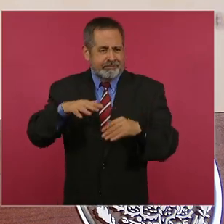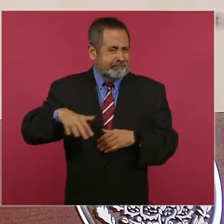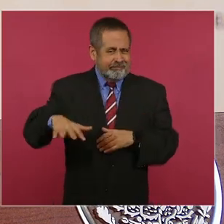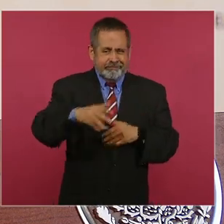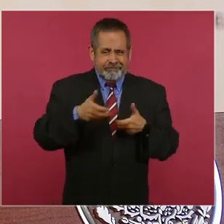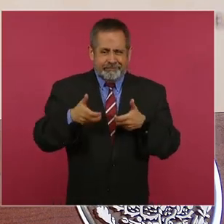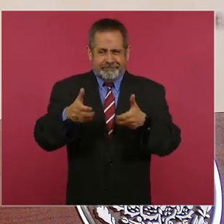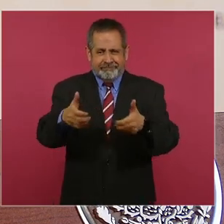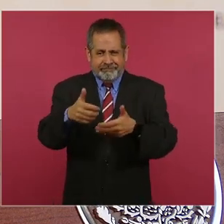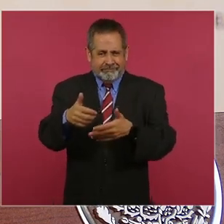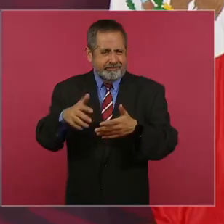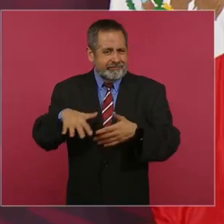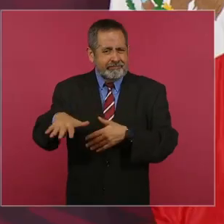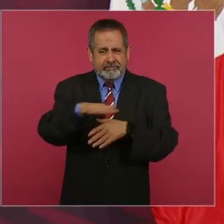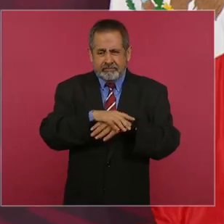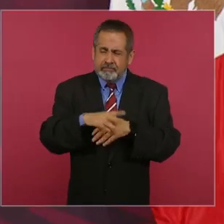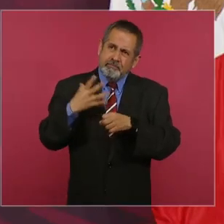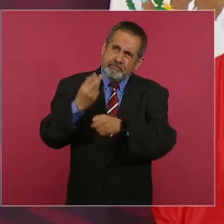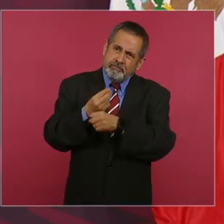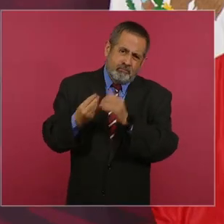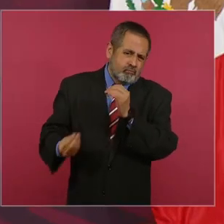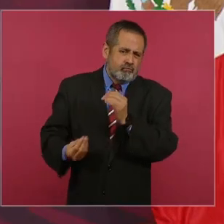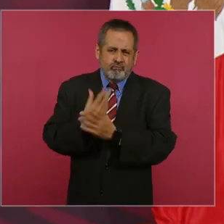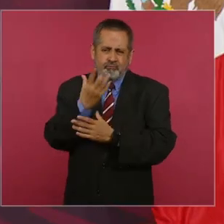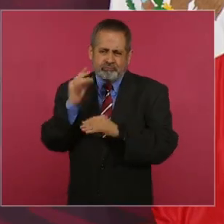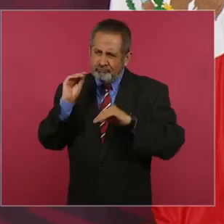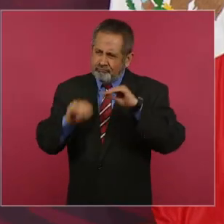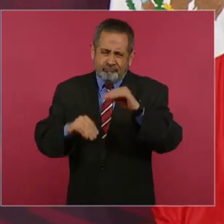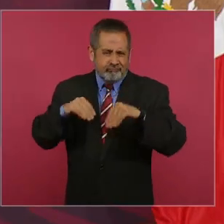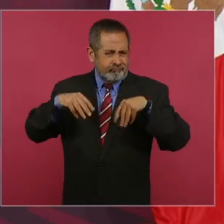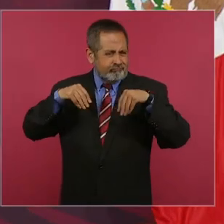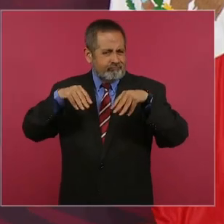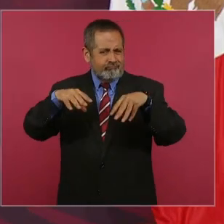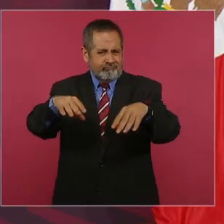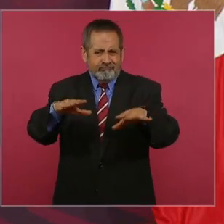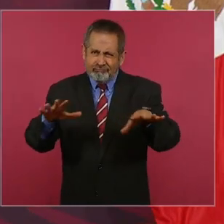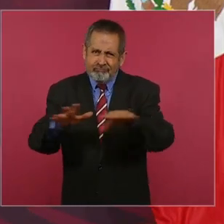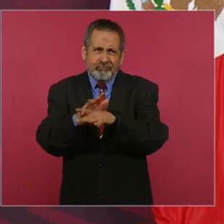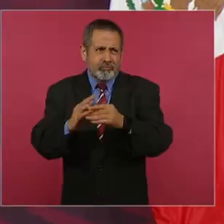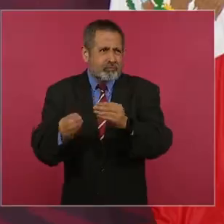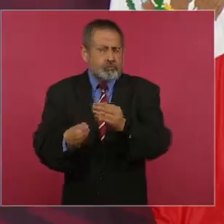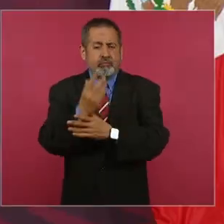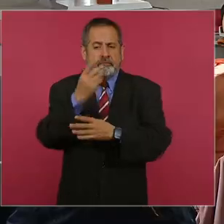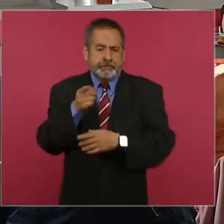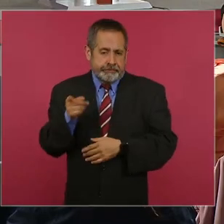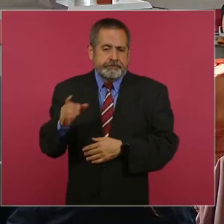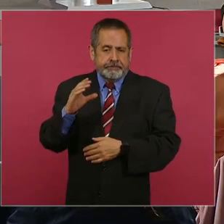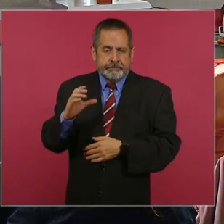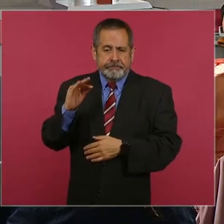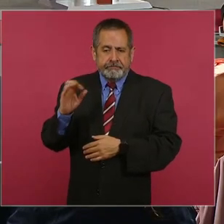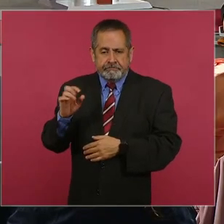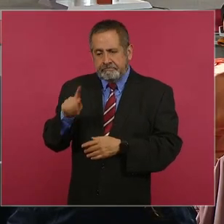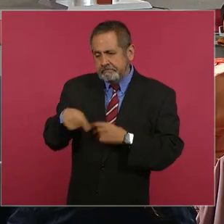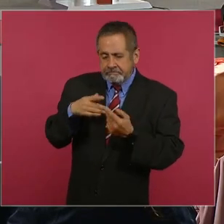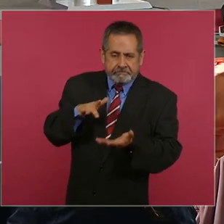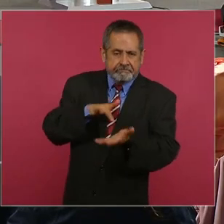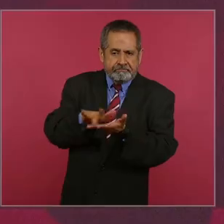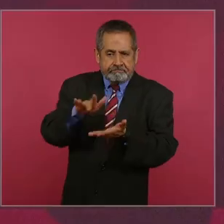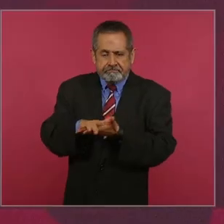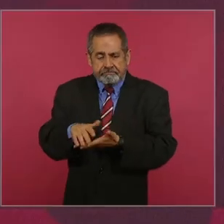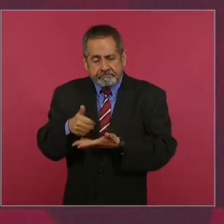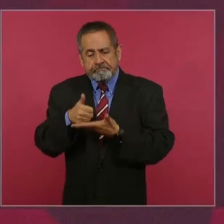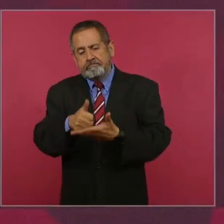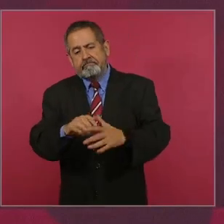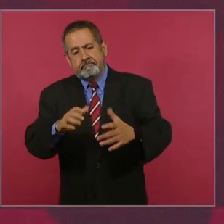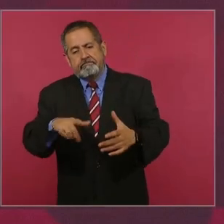y lo va a hacer la Comisión Federal de Electricidad en apoyo al gobierno